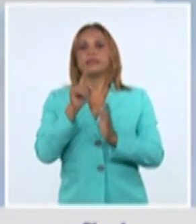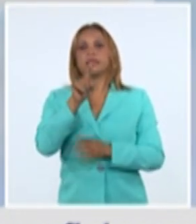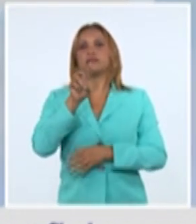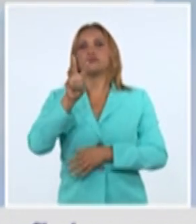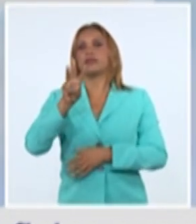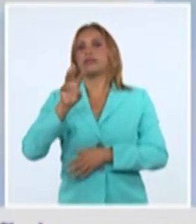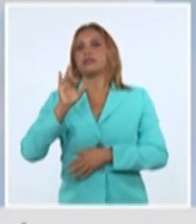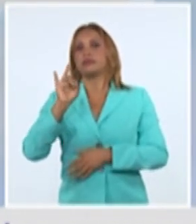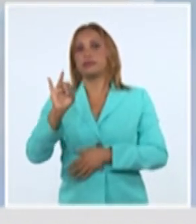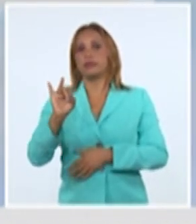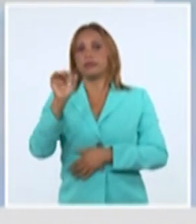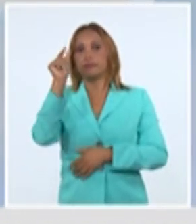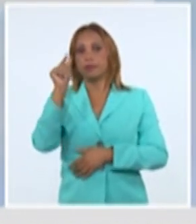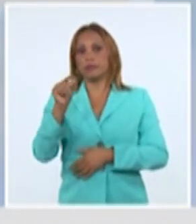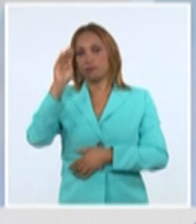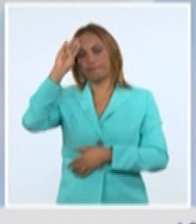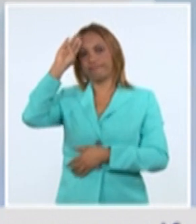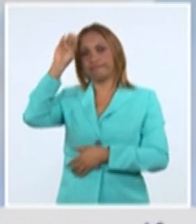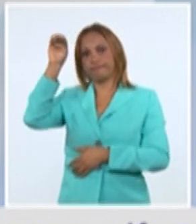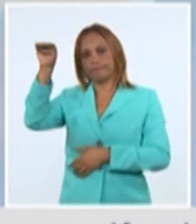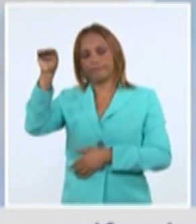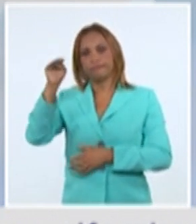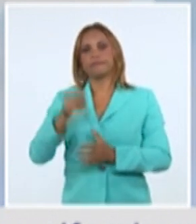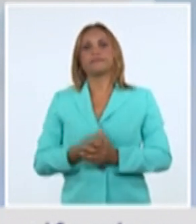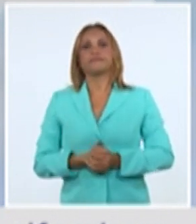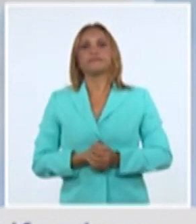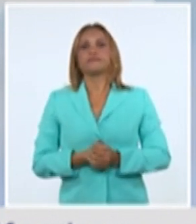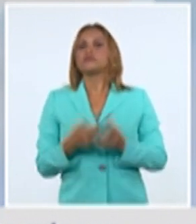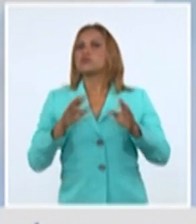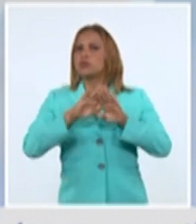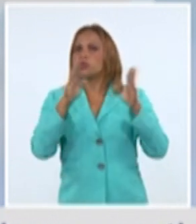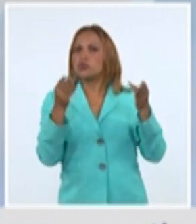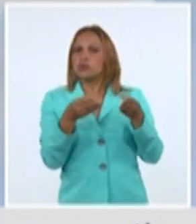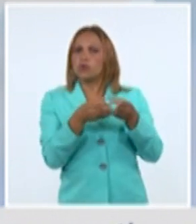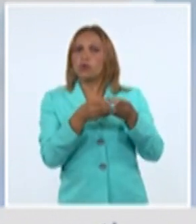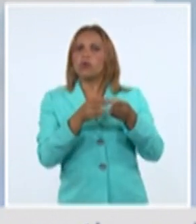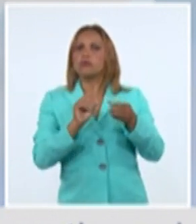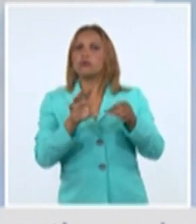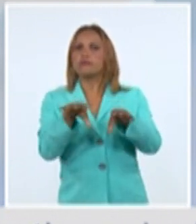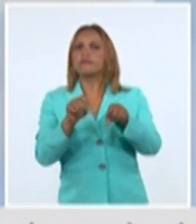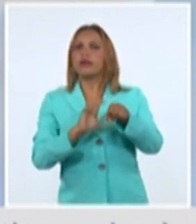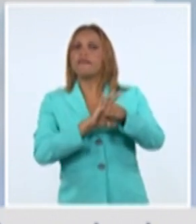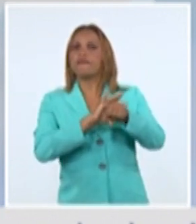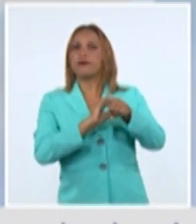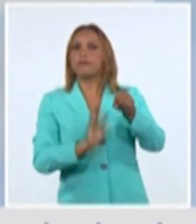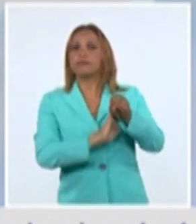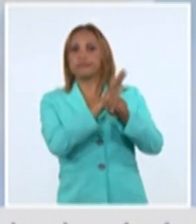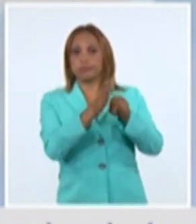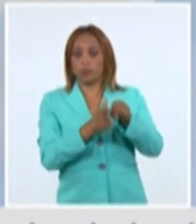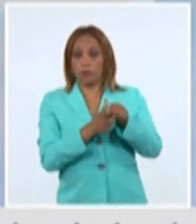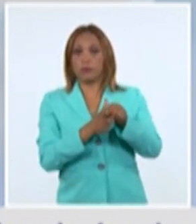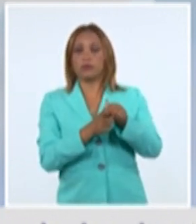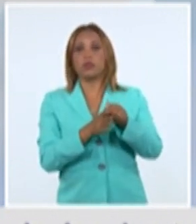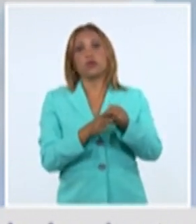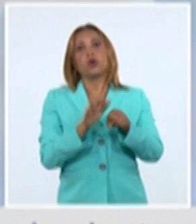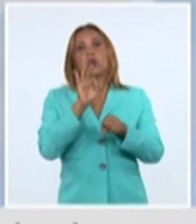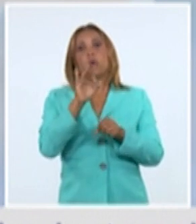15.137 pacientes ingresados, relacionados todos con la COVID-19, de los cuales